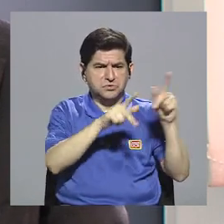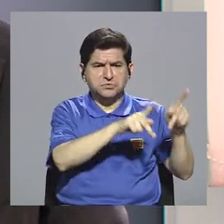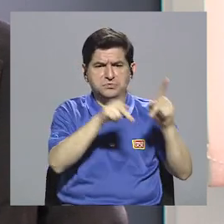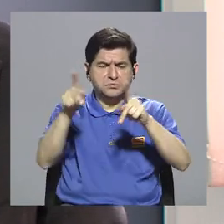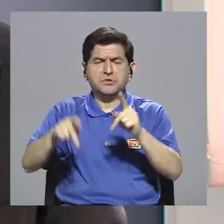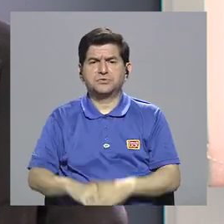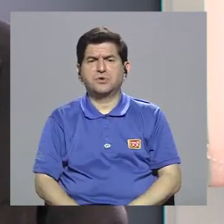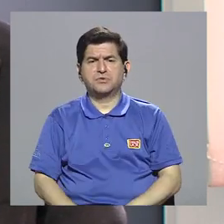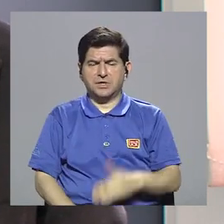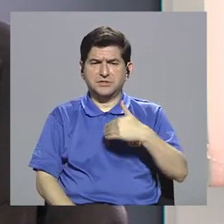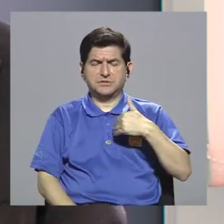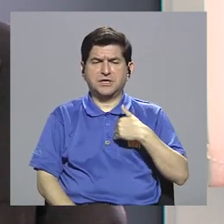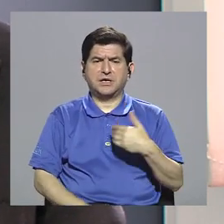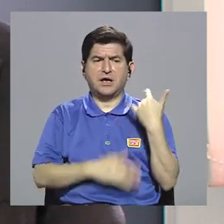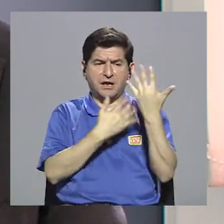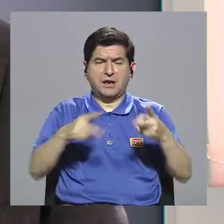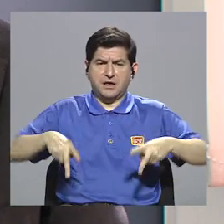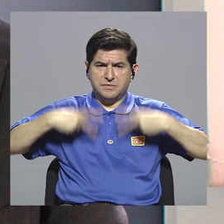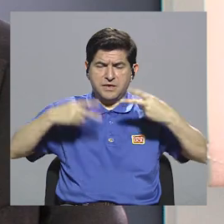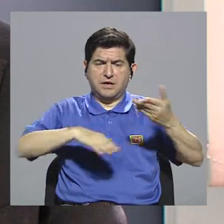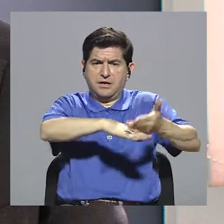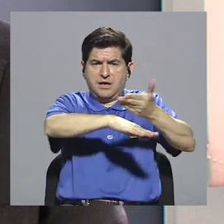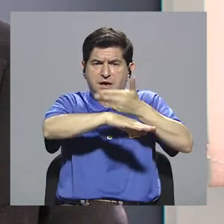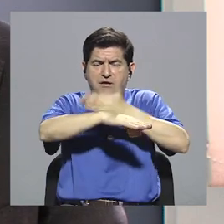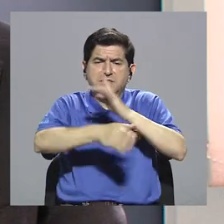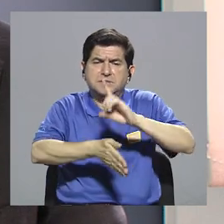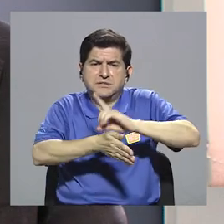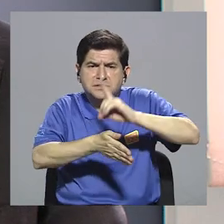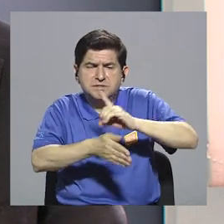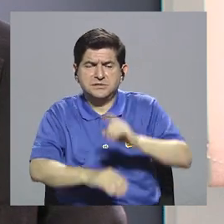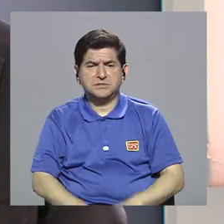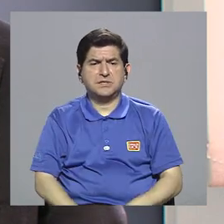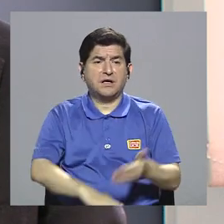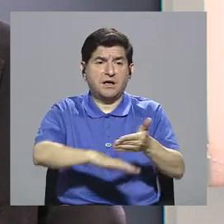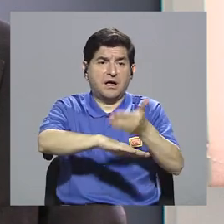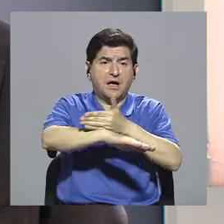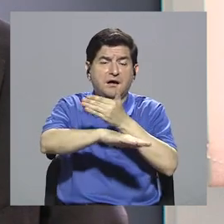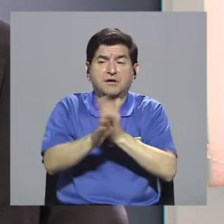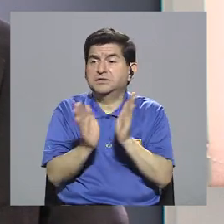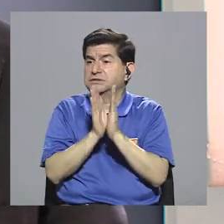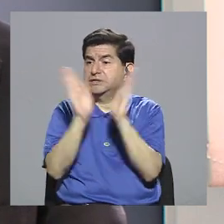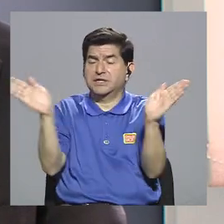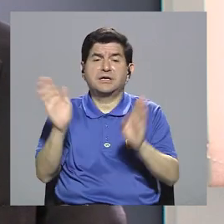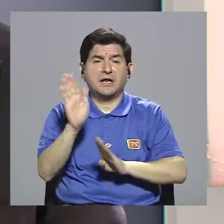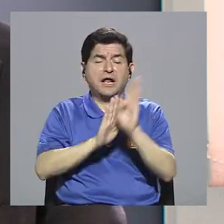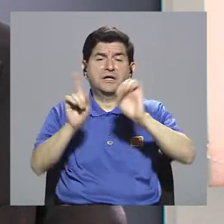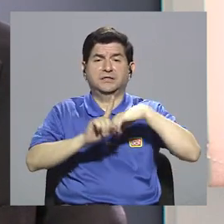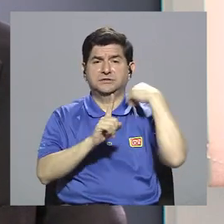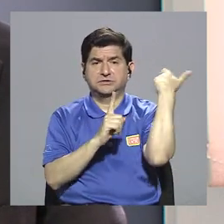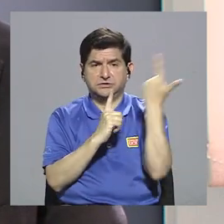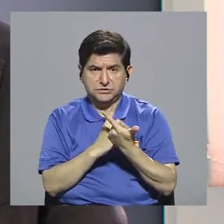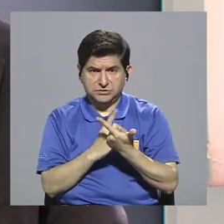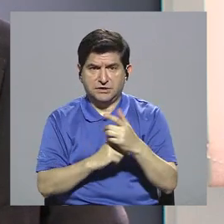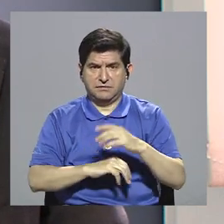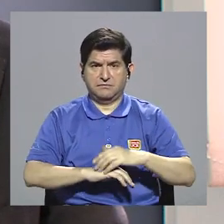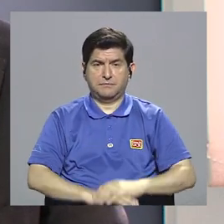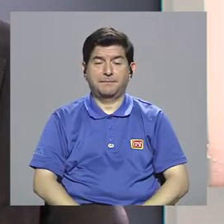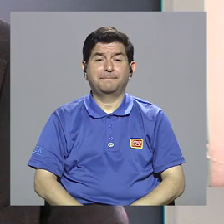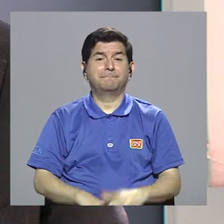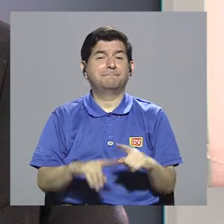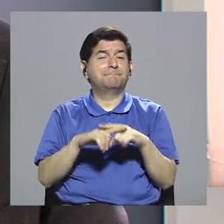gracias a los avances en medicina a los avances en general en el desarrollo social